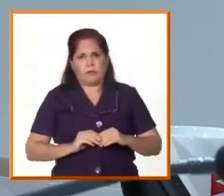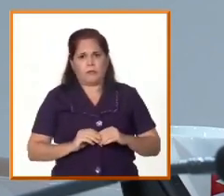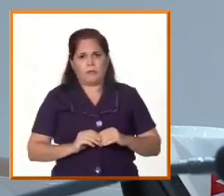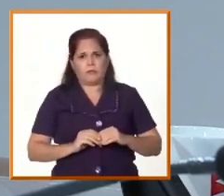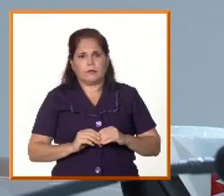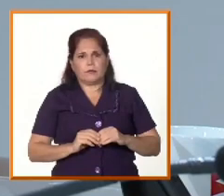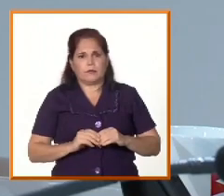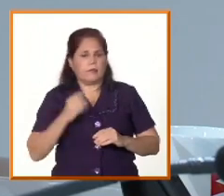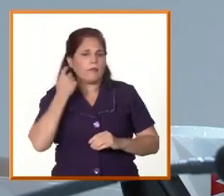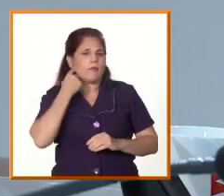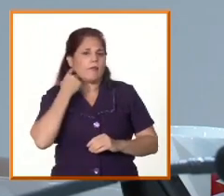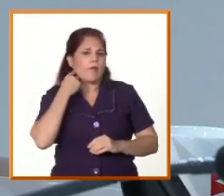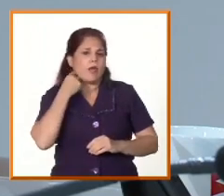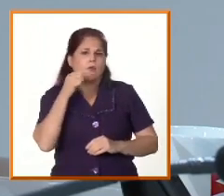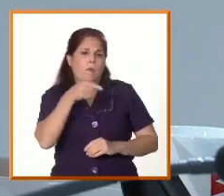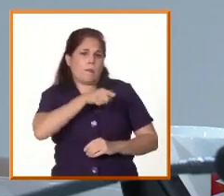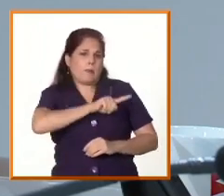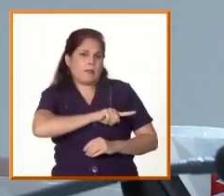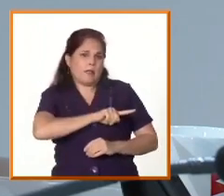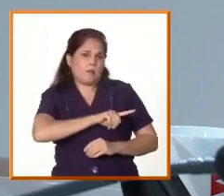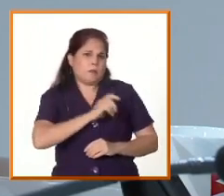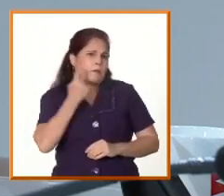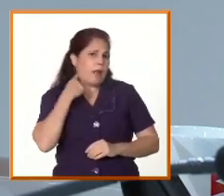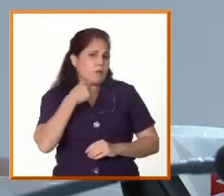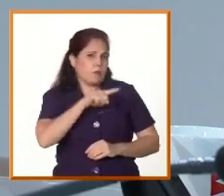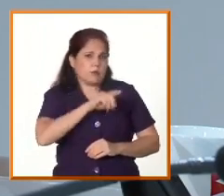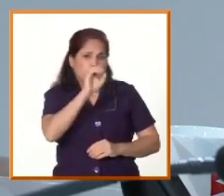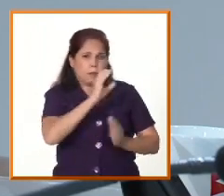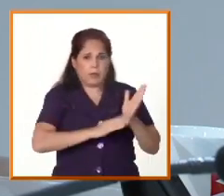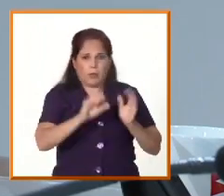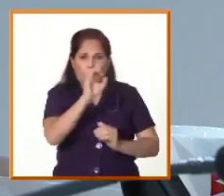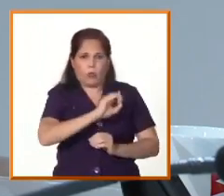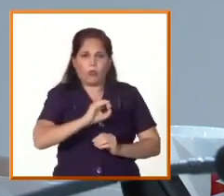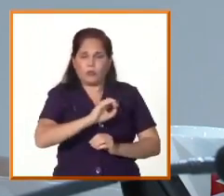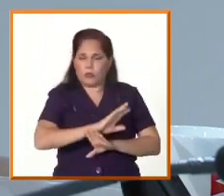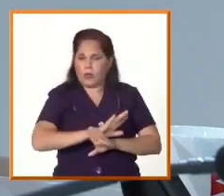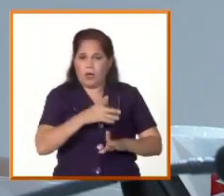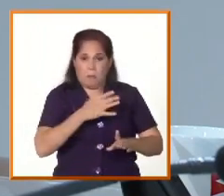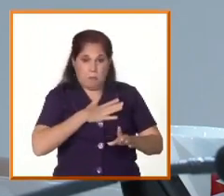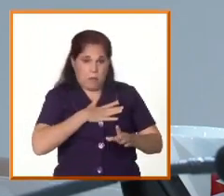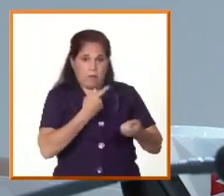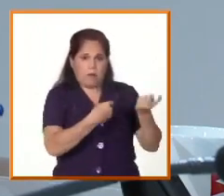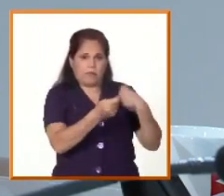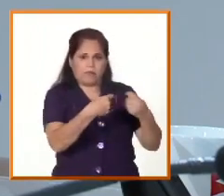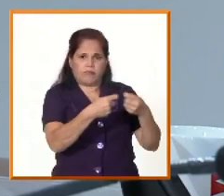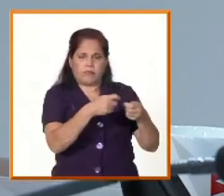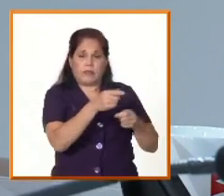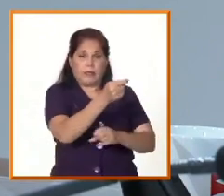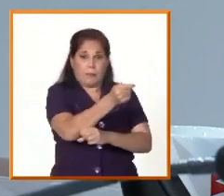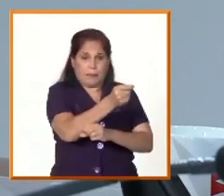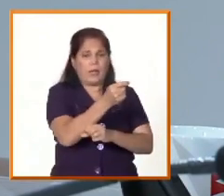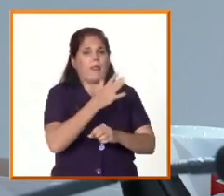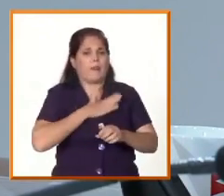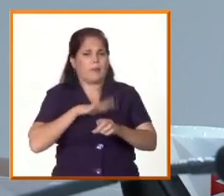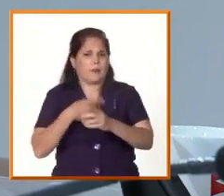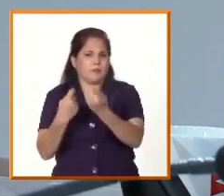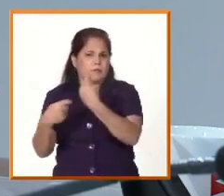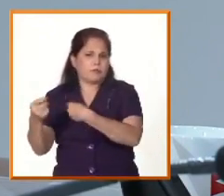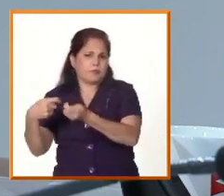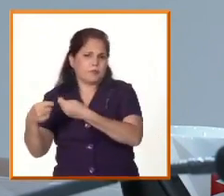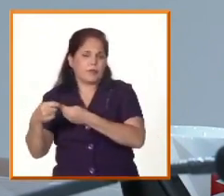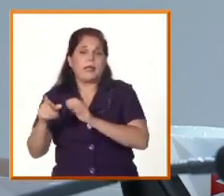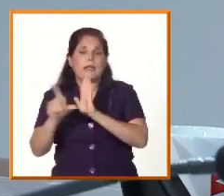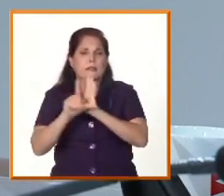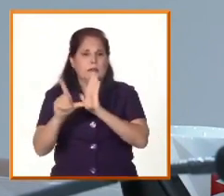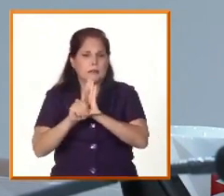potenció desde el año desde desde octubre del año pasado a partir de esta aprobación hay un incremento de la venta de